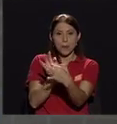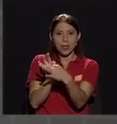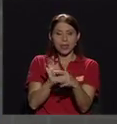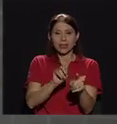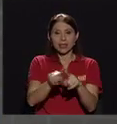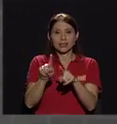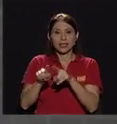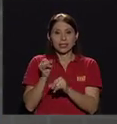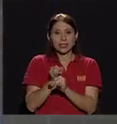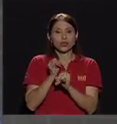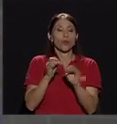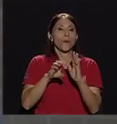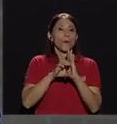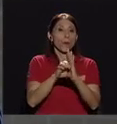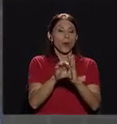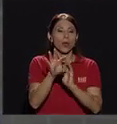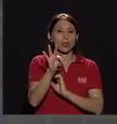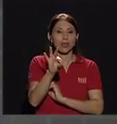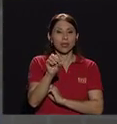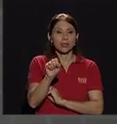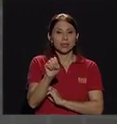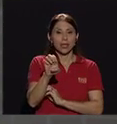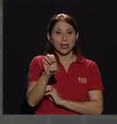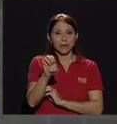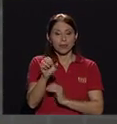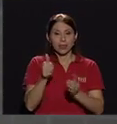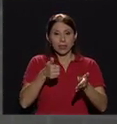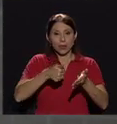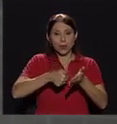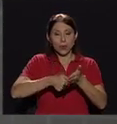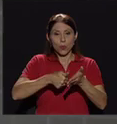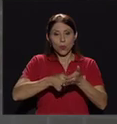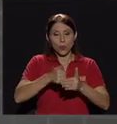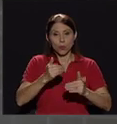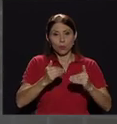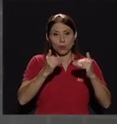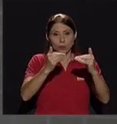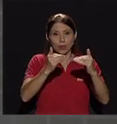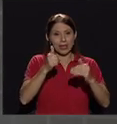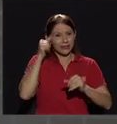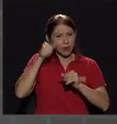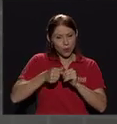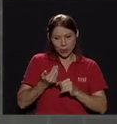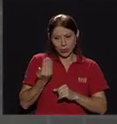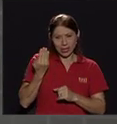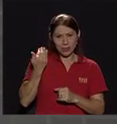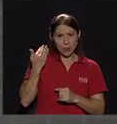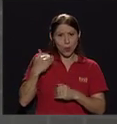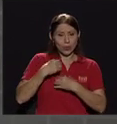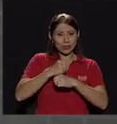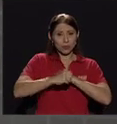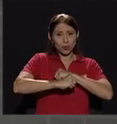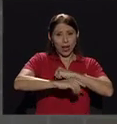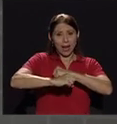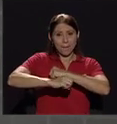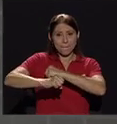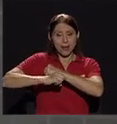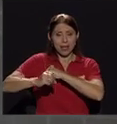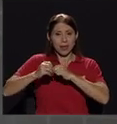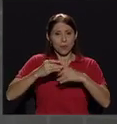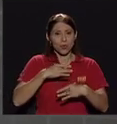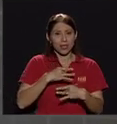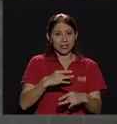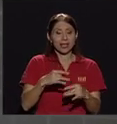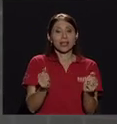distintas instituciones, entre ellas el Tribunal Supremo de Elecciones. Recuerdo que hace poco sacamos una campaña